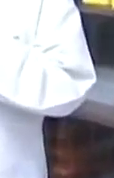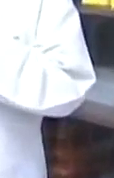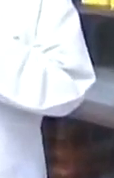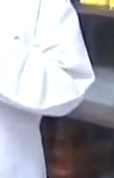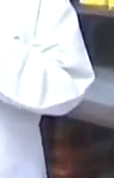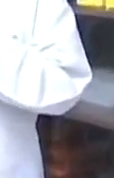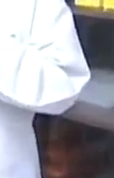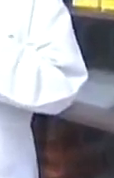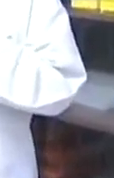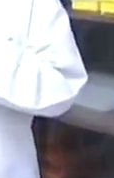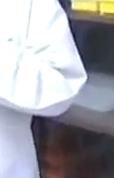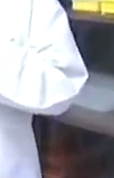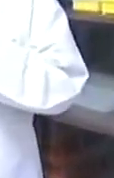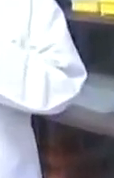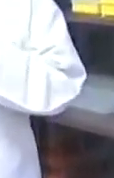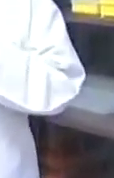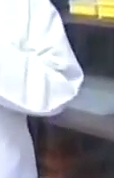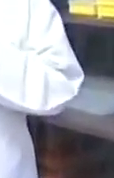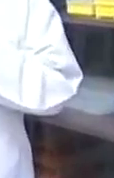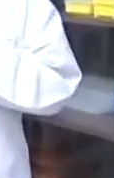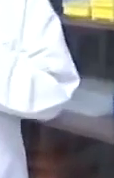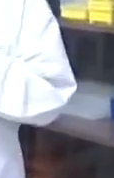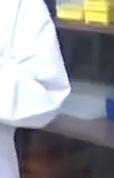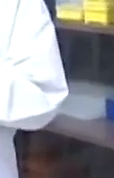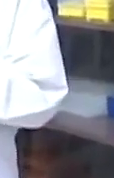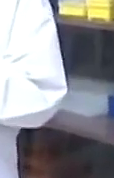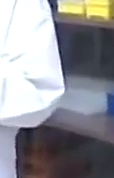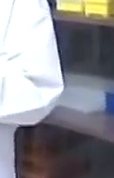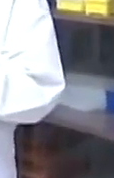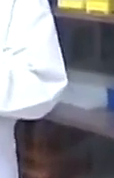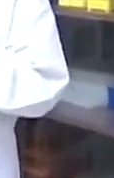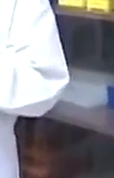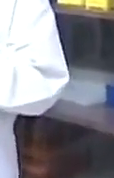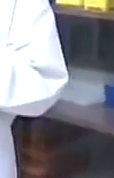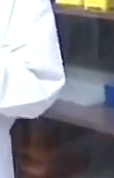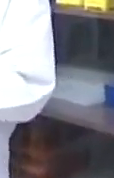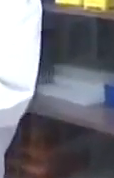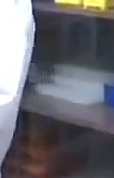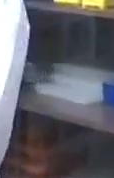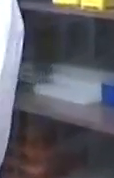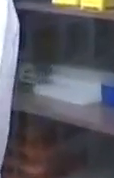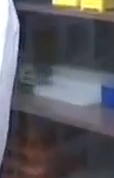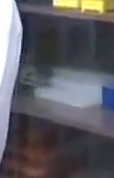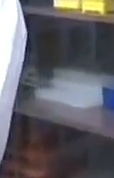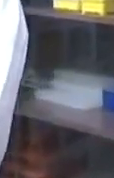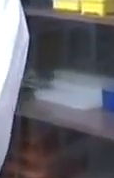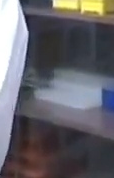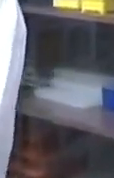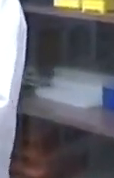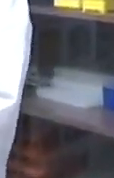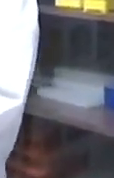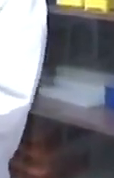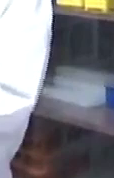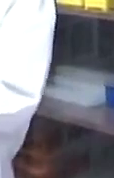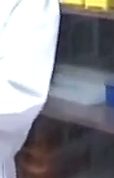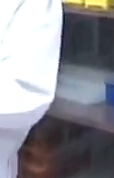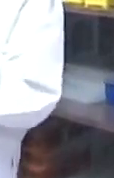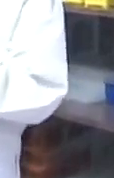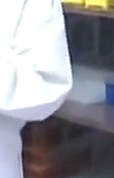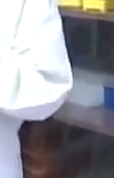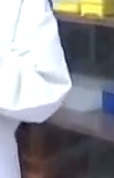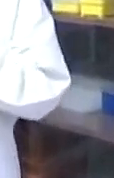regenerar tejido. Somos los primeros y hemos alcanzado esto con pandemia, con bloqueo,